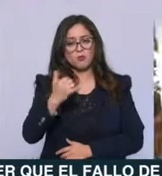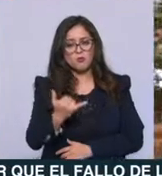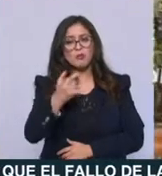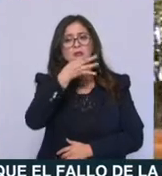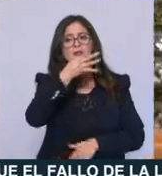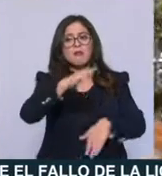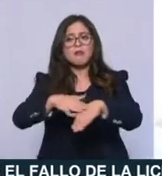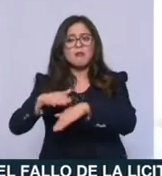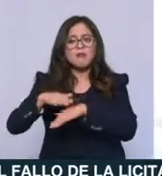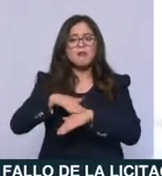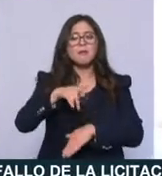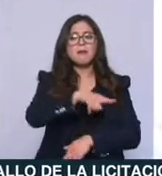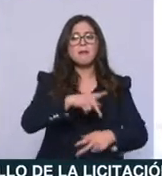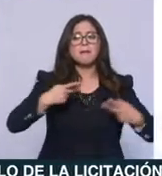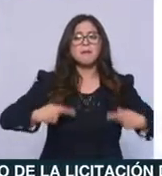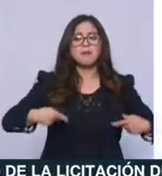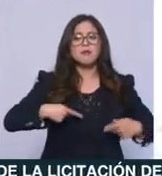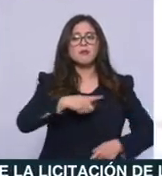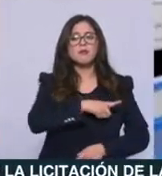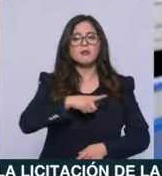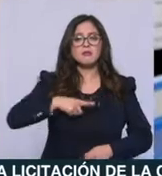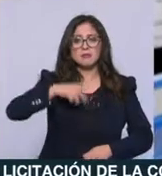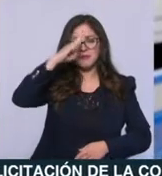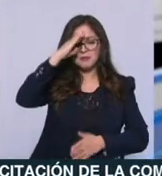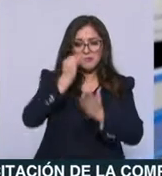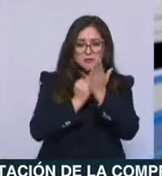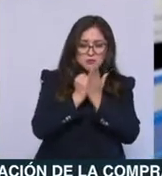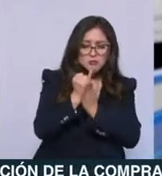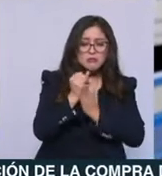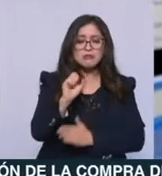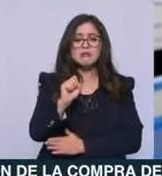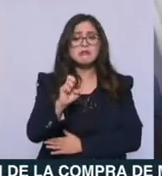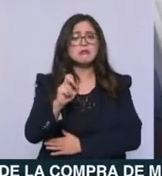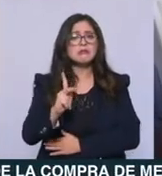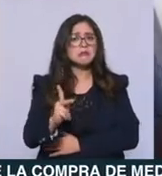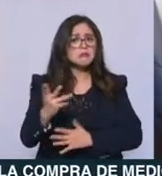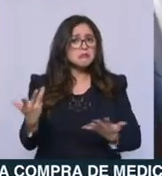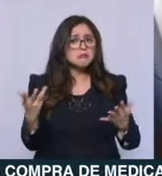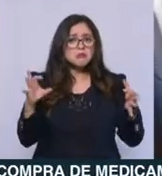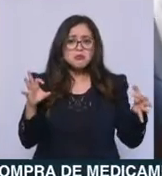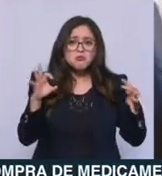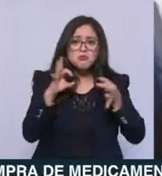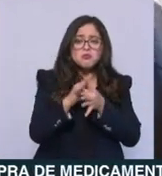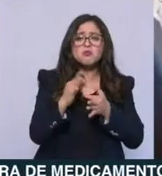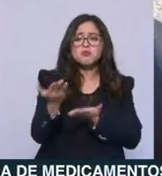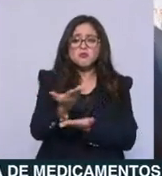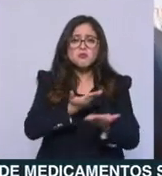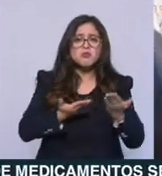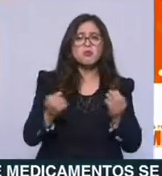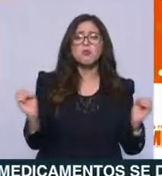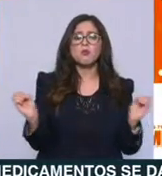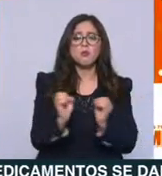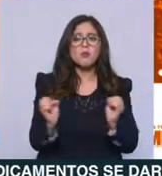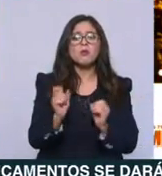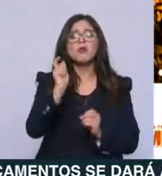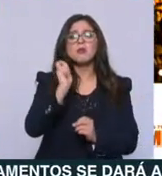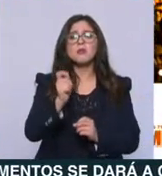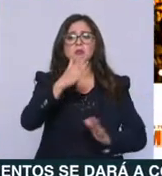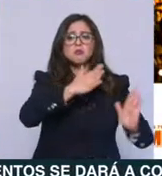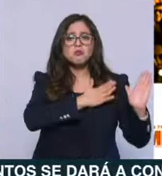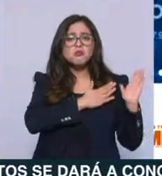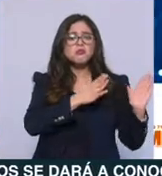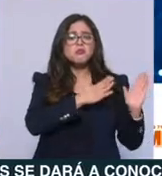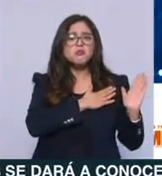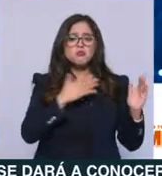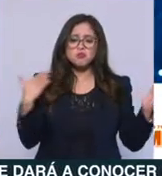para quienes deben tomar las decisiones adecuadas. La SEP no nos ha acompañado como debiera ser y tras una serie de promesas nos